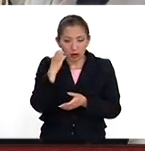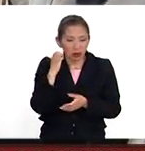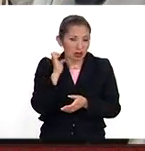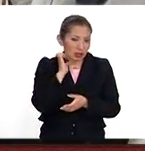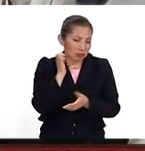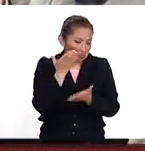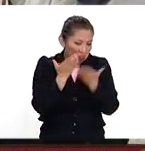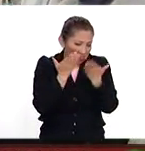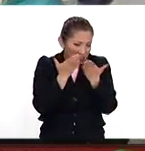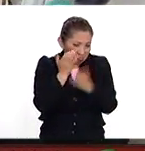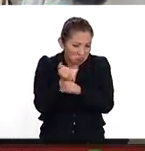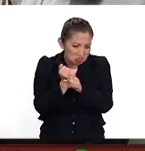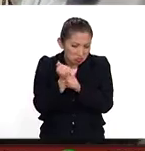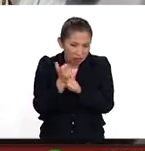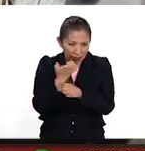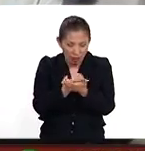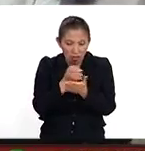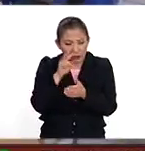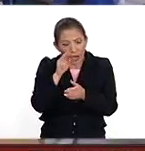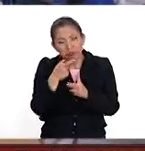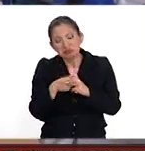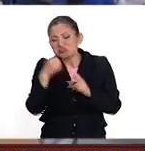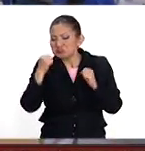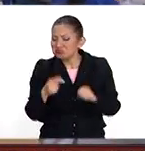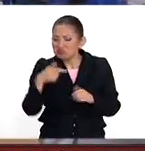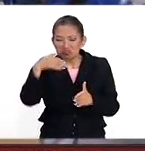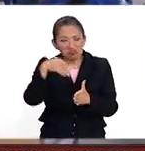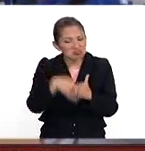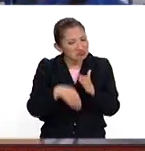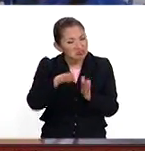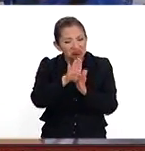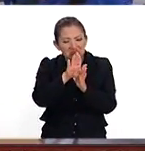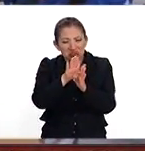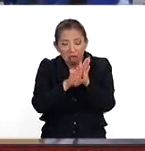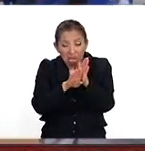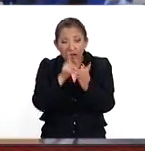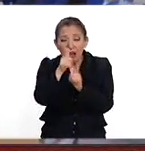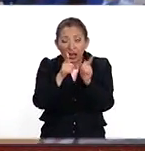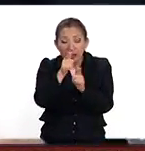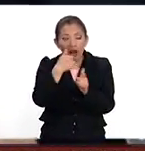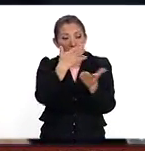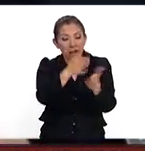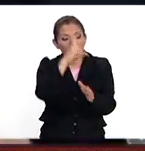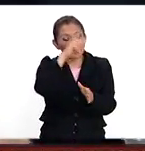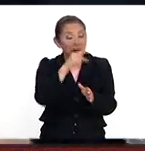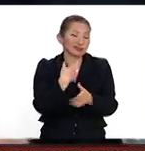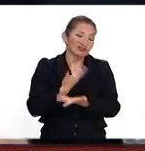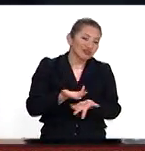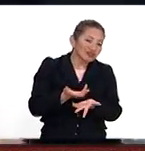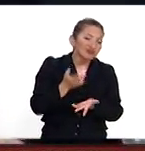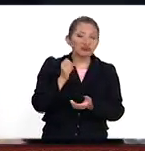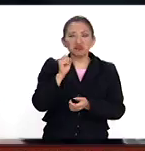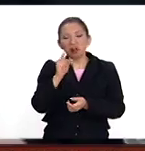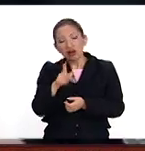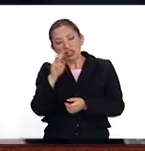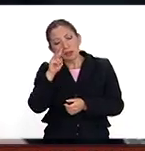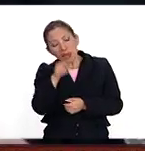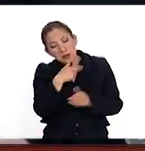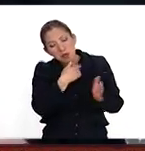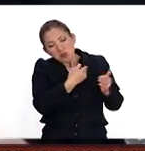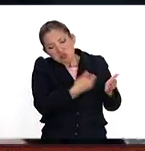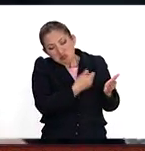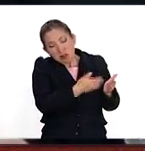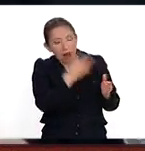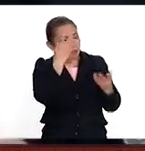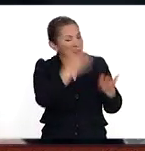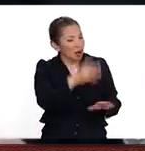Económicos, ya lo veníamos previendo. Así que realmente lo que hizo el Banco de México fue decir, bueno, ya lo vimos. El